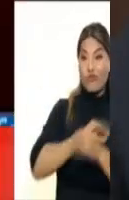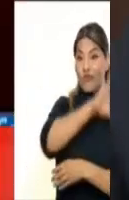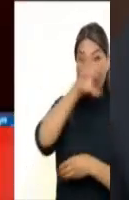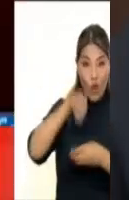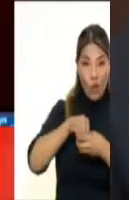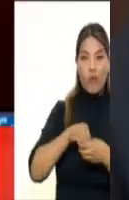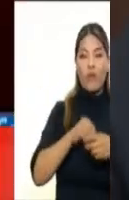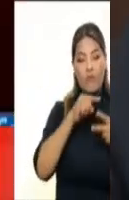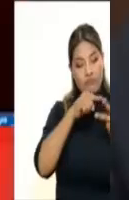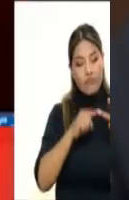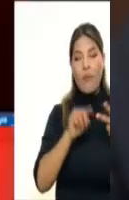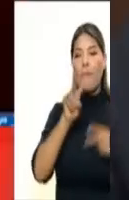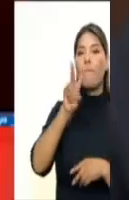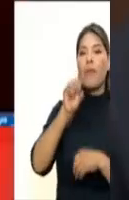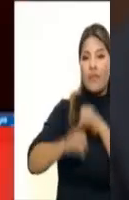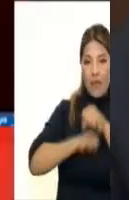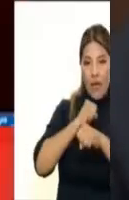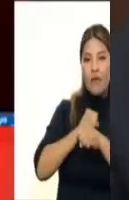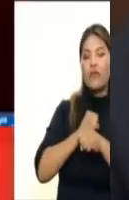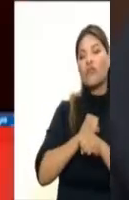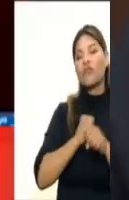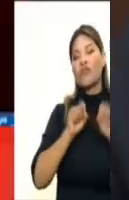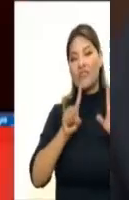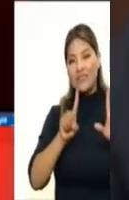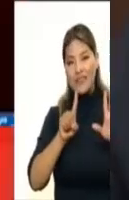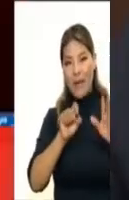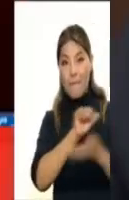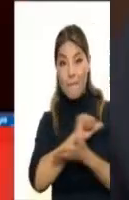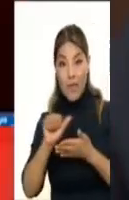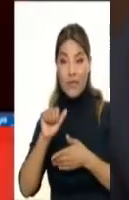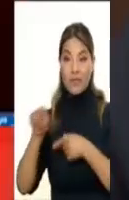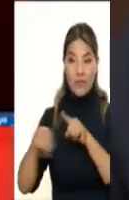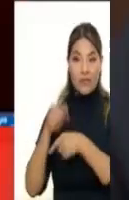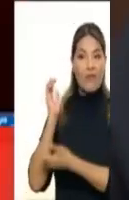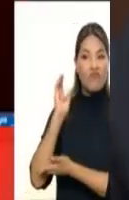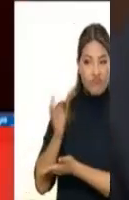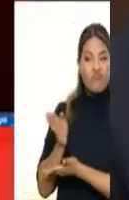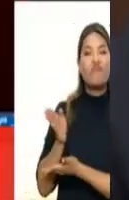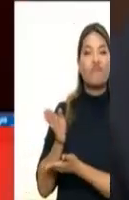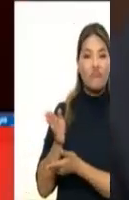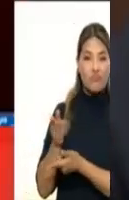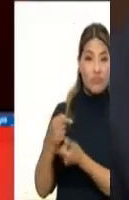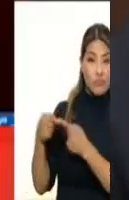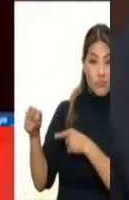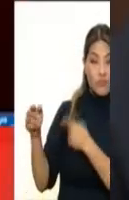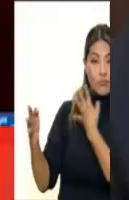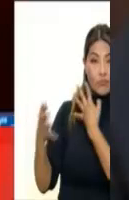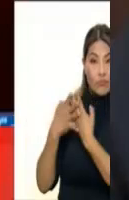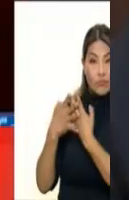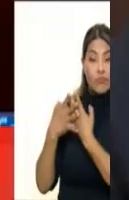pena privativa de libertad, 20 años, 6 meses de pena privativa de libertad, la misma que